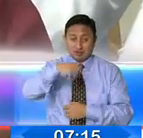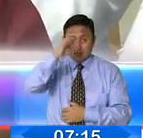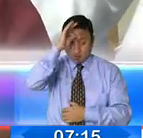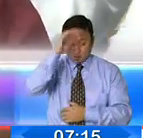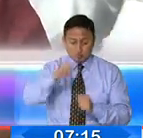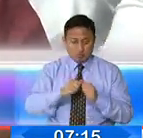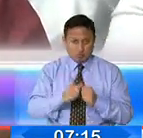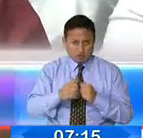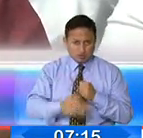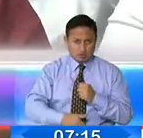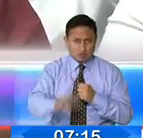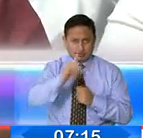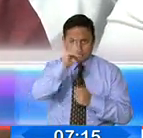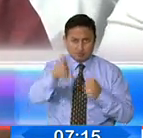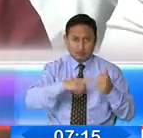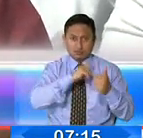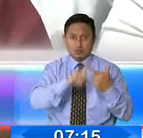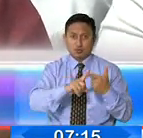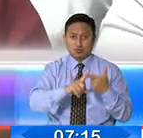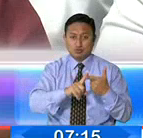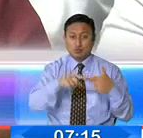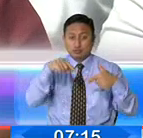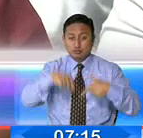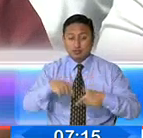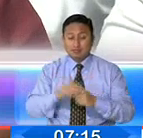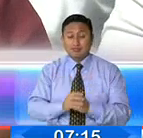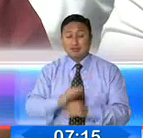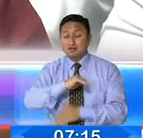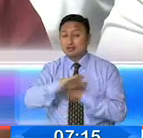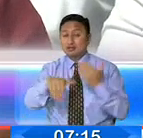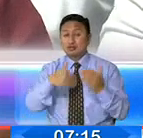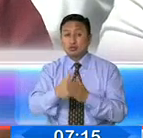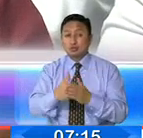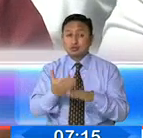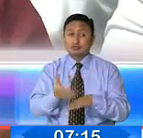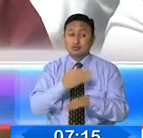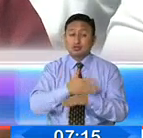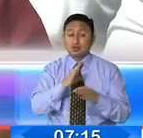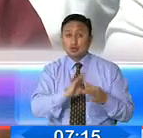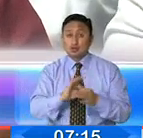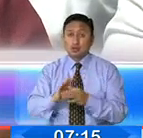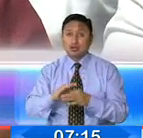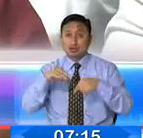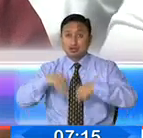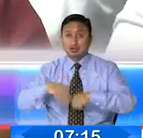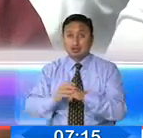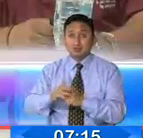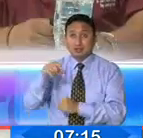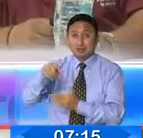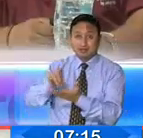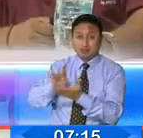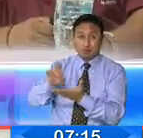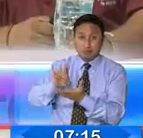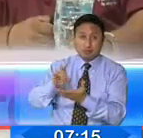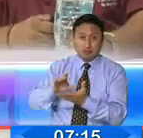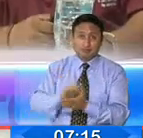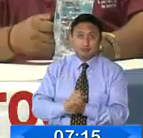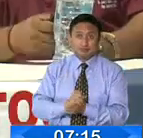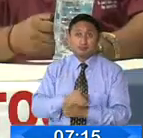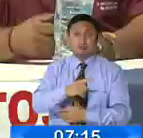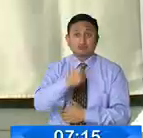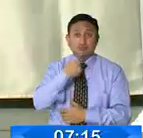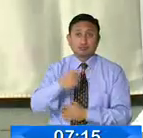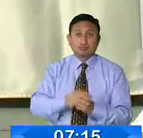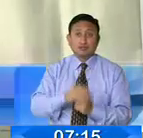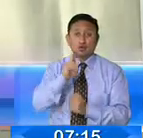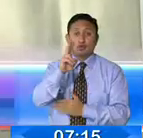salud. El segundo, que se reincorpore a todos aquellos compañeros que fueron desvinculados. Aseguran que son 2.000